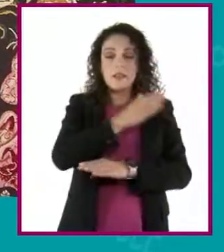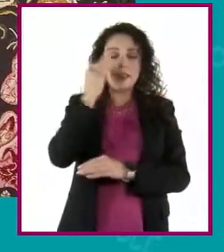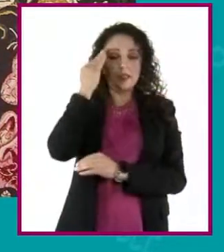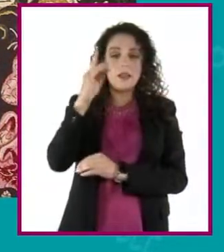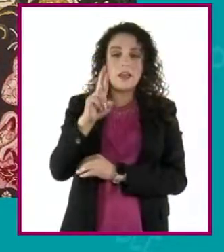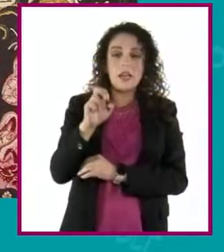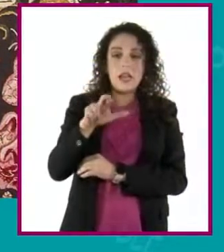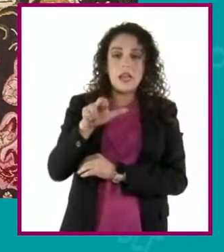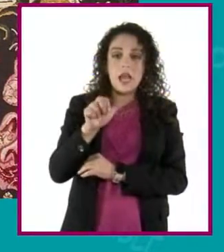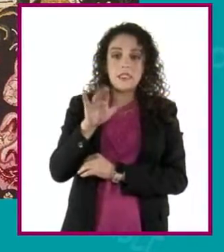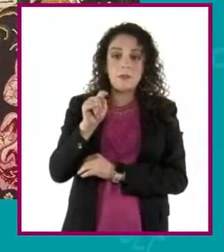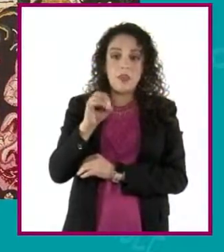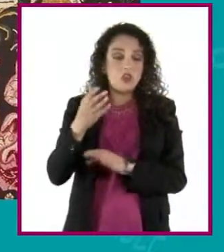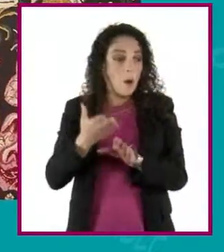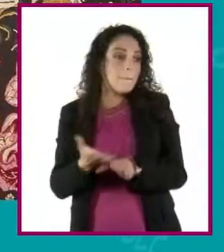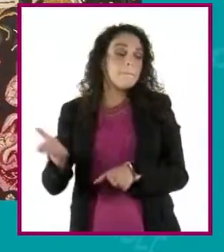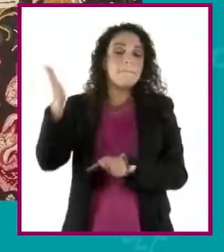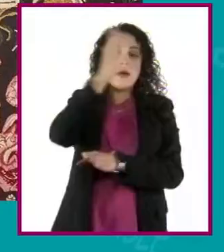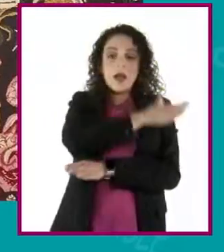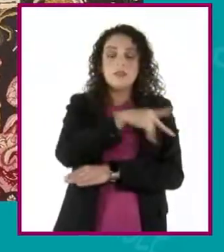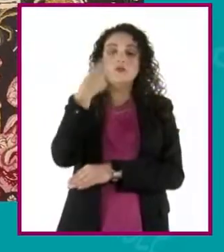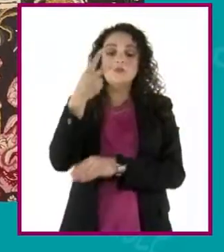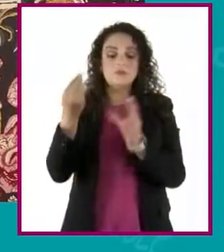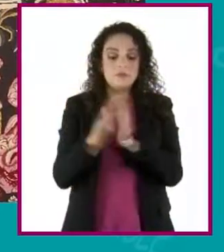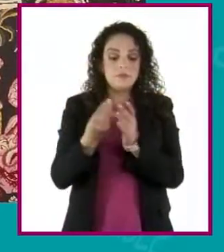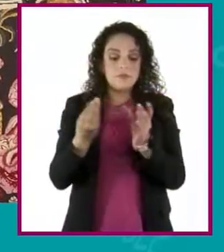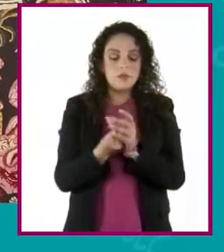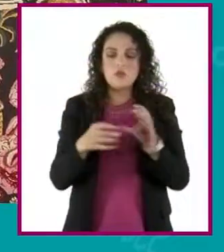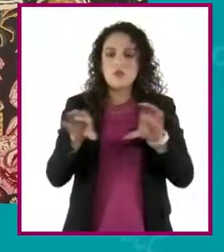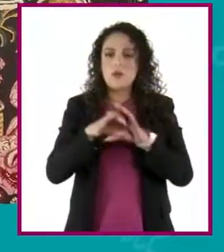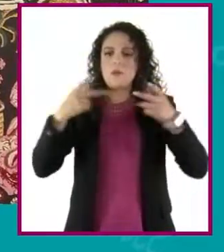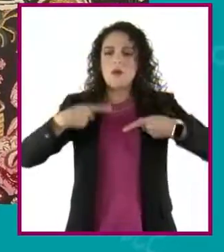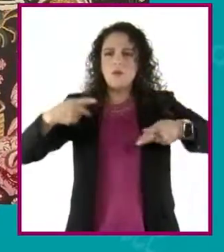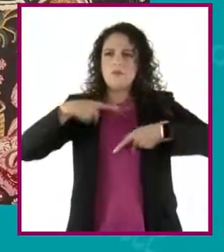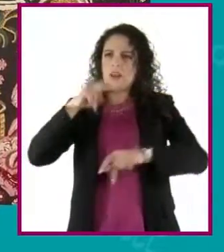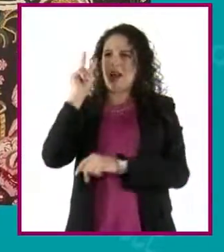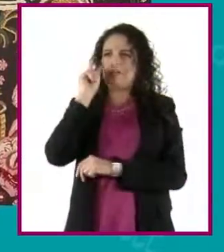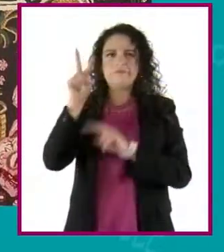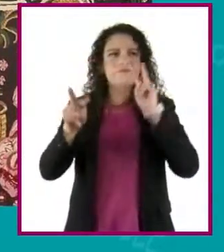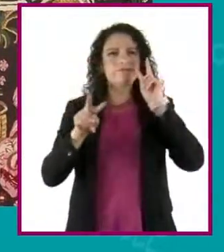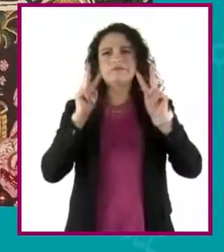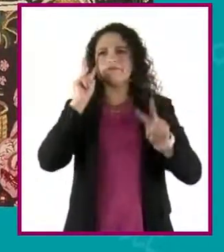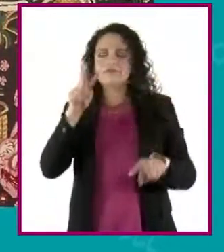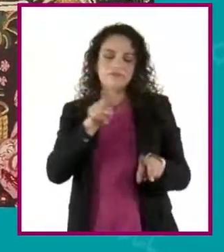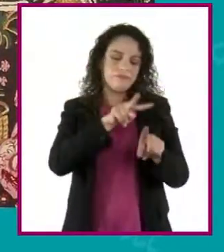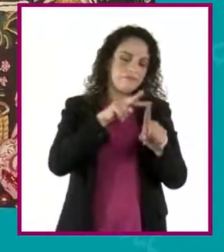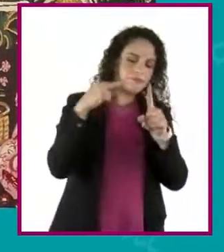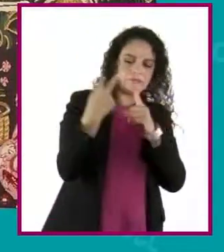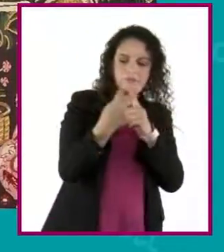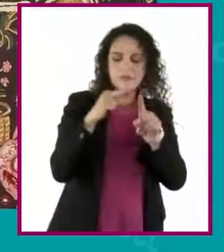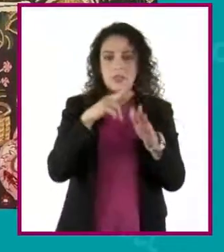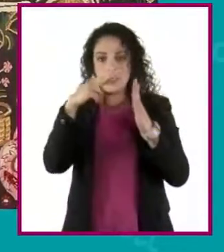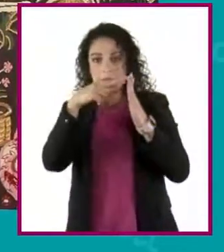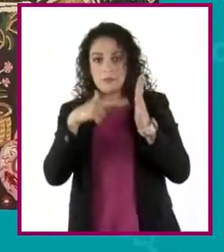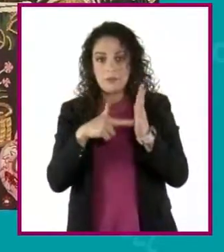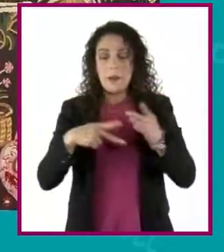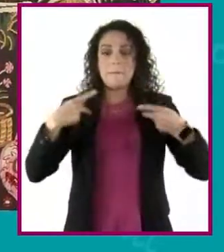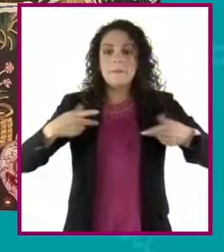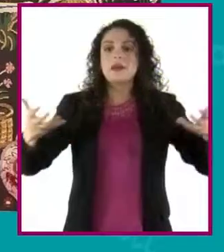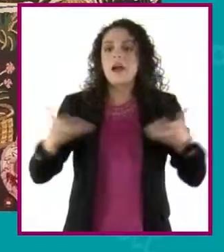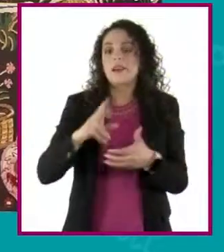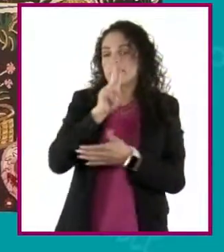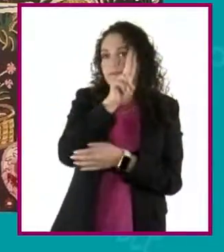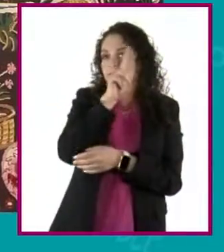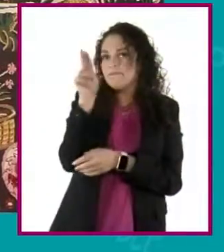de las figuras de una composición de acuerdo con su distancia al observador y siguiendo las reglas de la perspectiva, los pintores establecían el tamaño